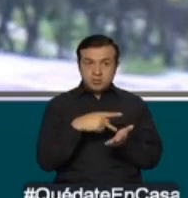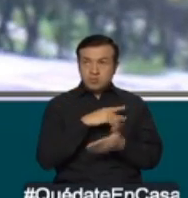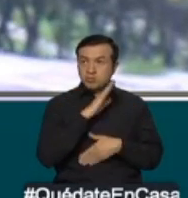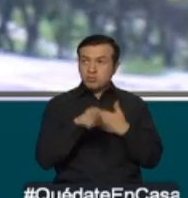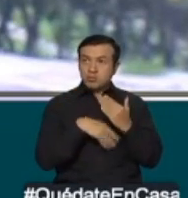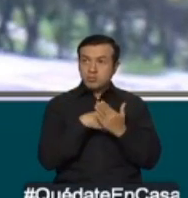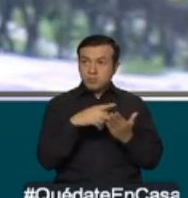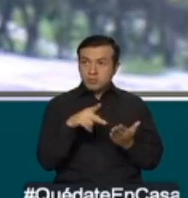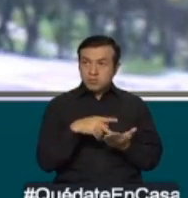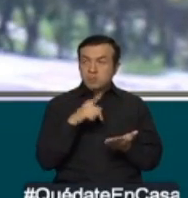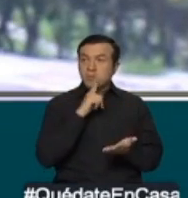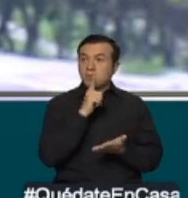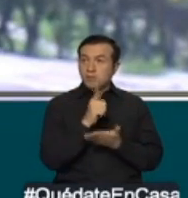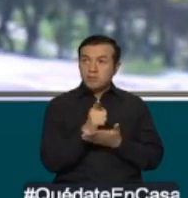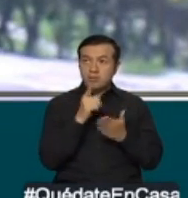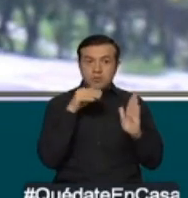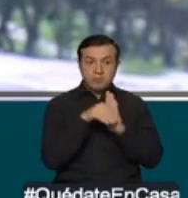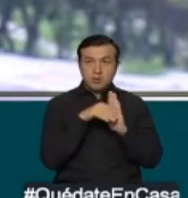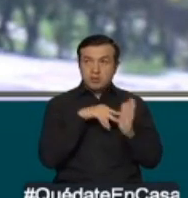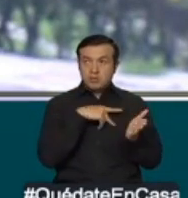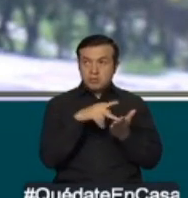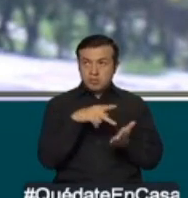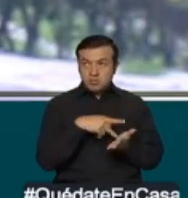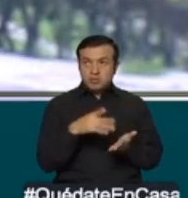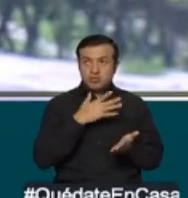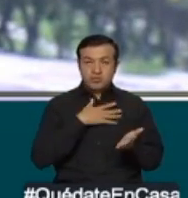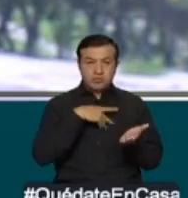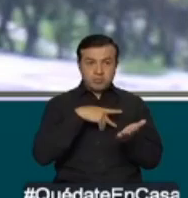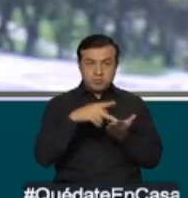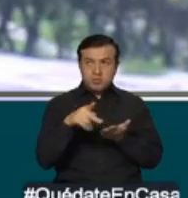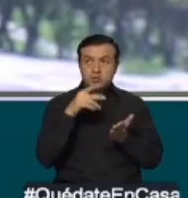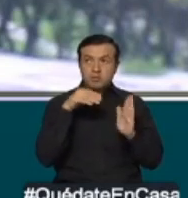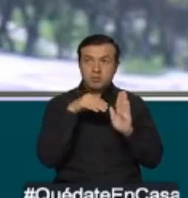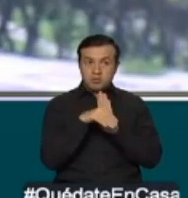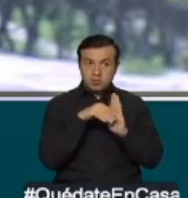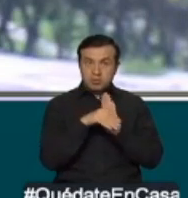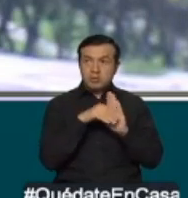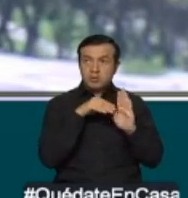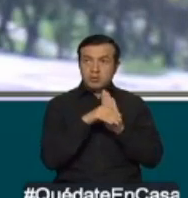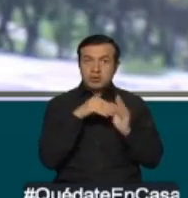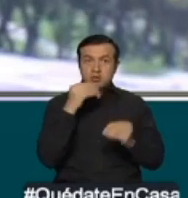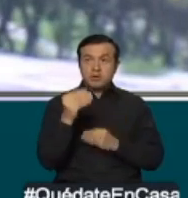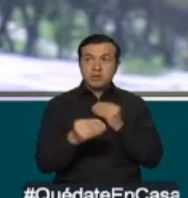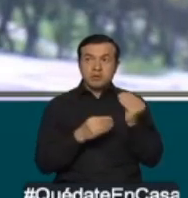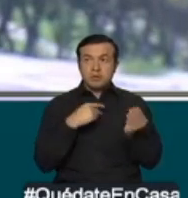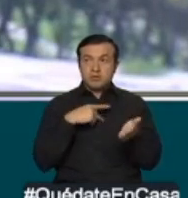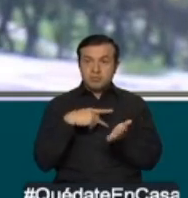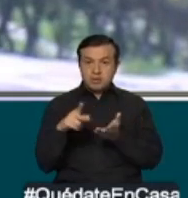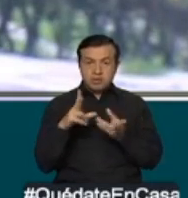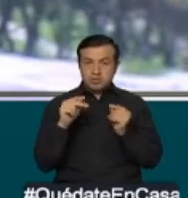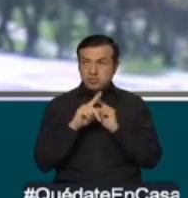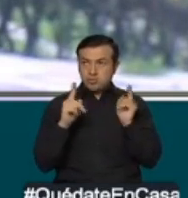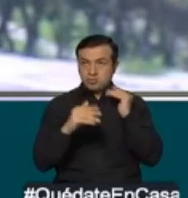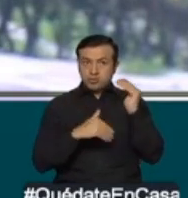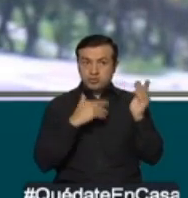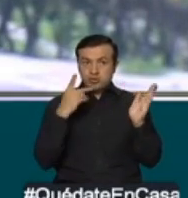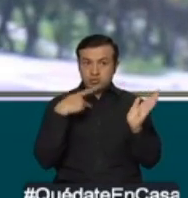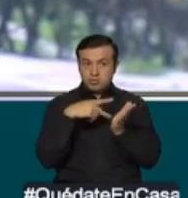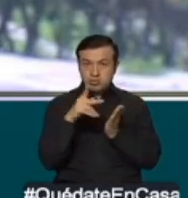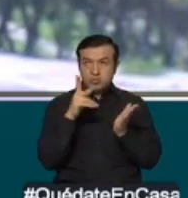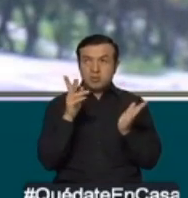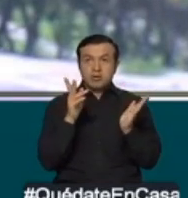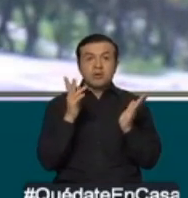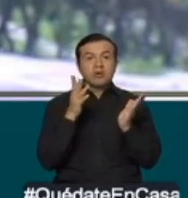cuando se hacen procesos bancarios obviamente yo pago a través de un banco y el banco lo que ha hecho es no cobrar el proceso de transacción